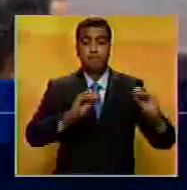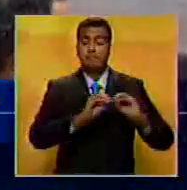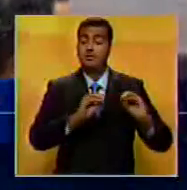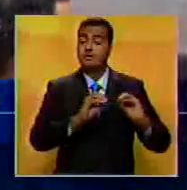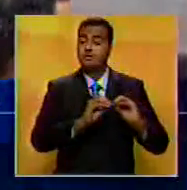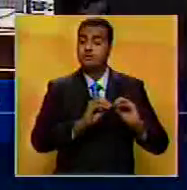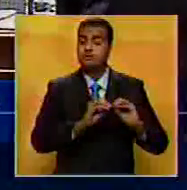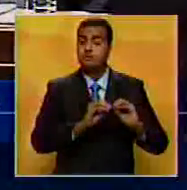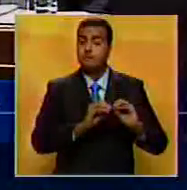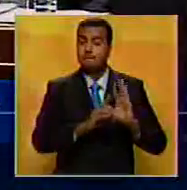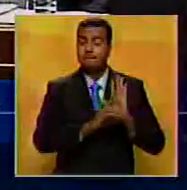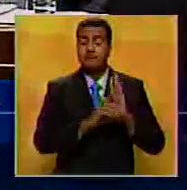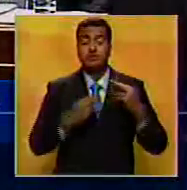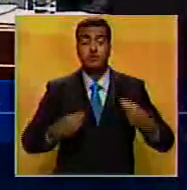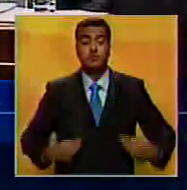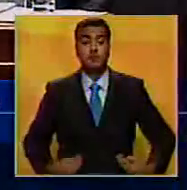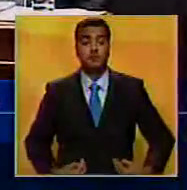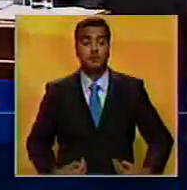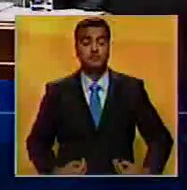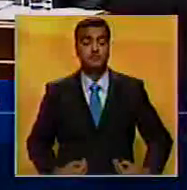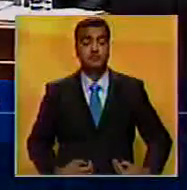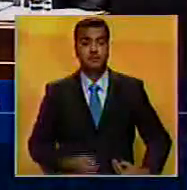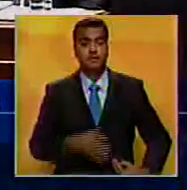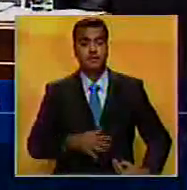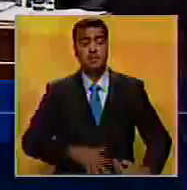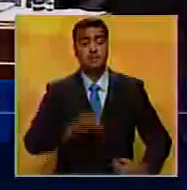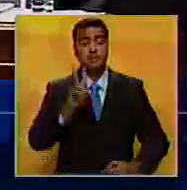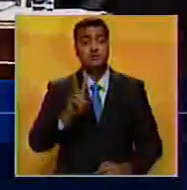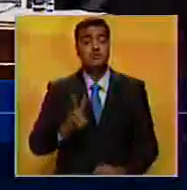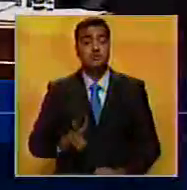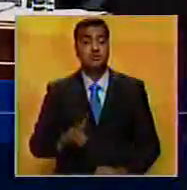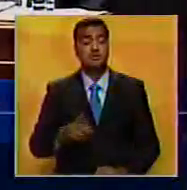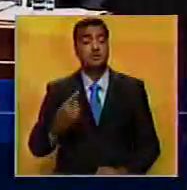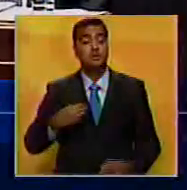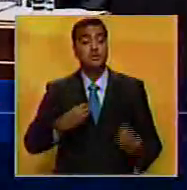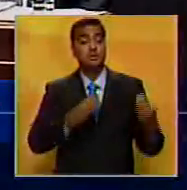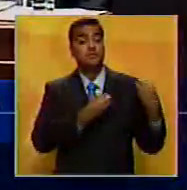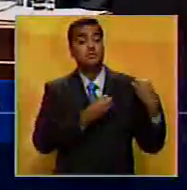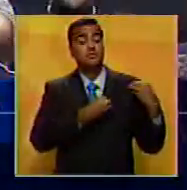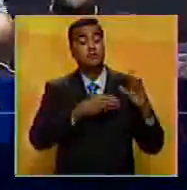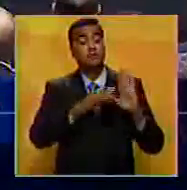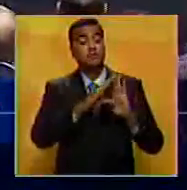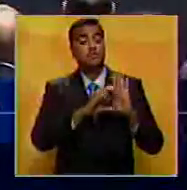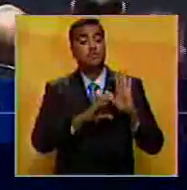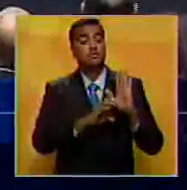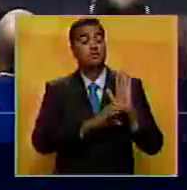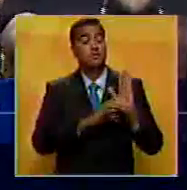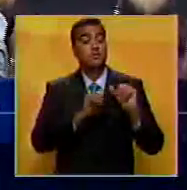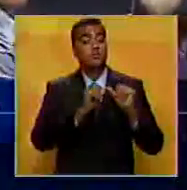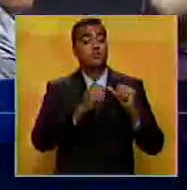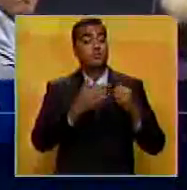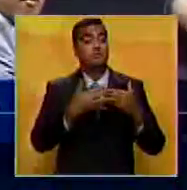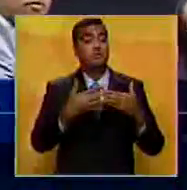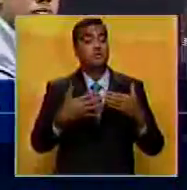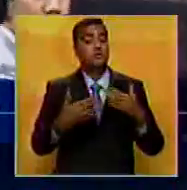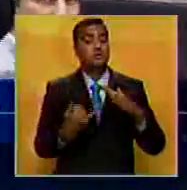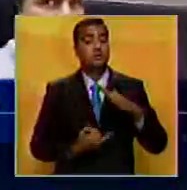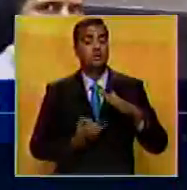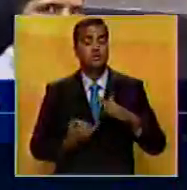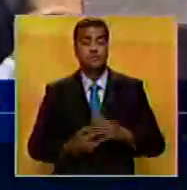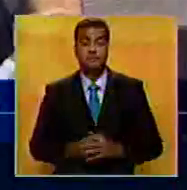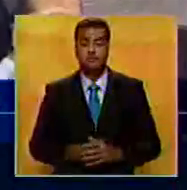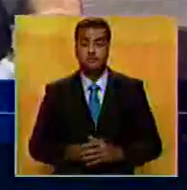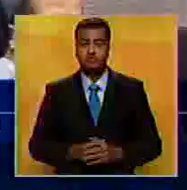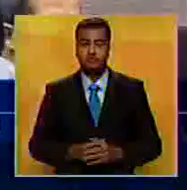convenciones relativos a derechos humanos suscritos por Venezuela tienen jerarquía constitucional y prevalecen en el orden interno. Para que